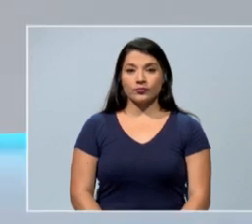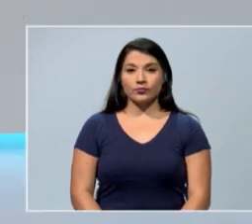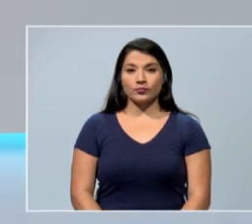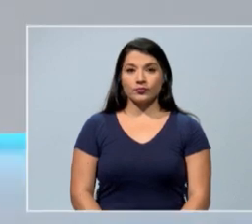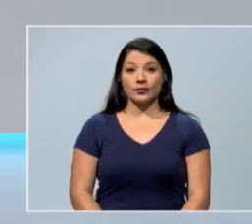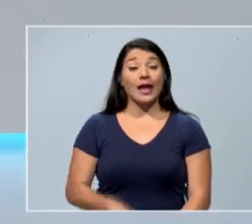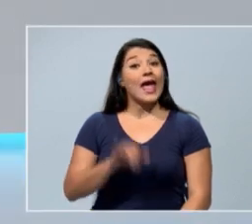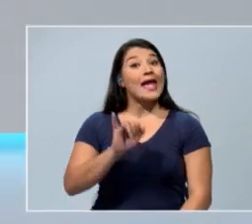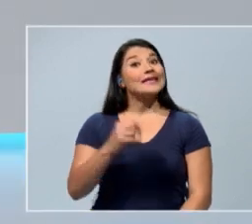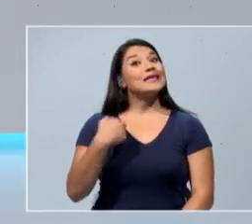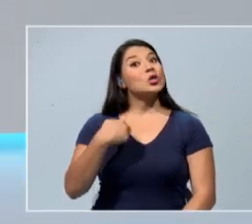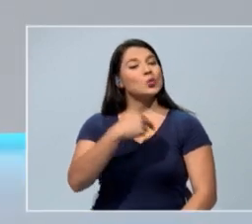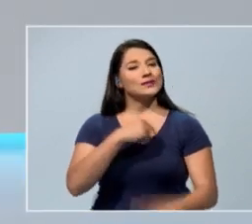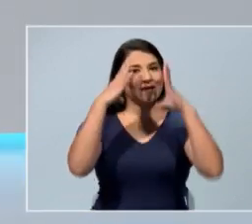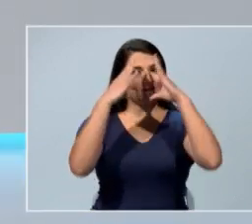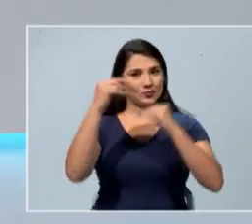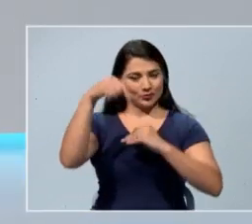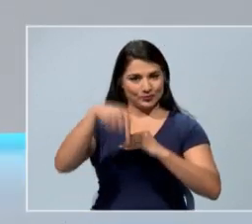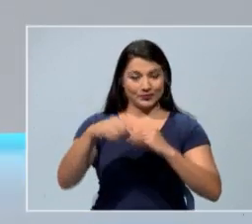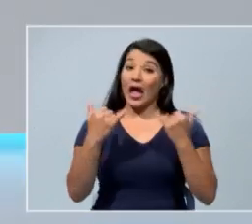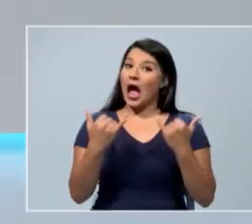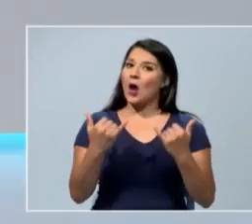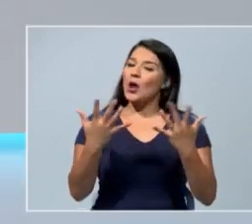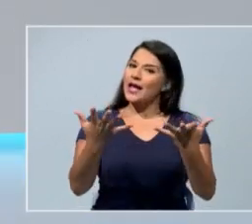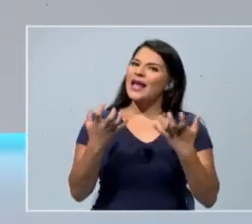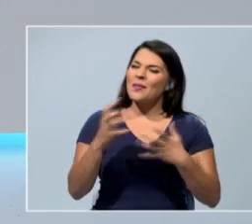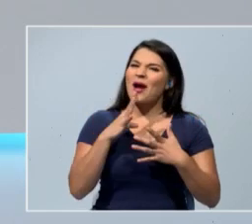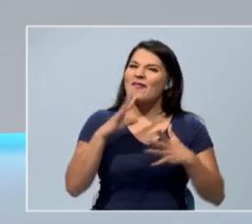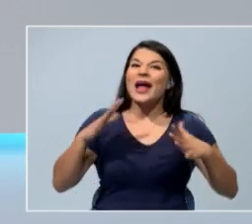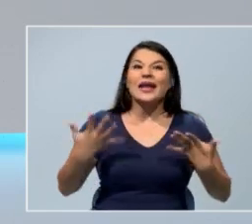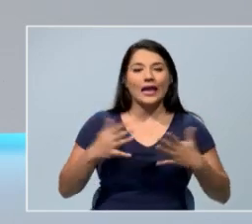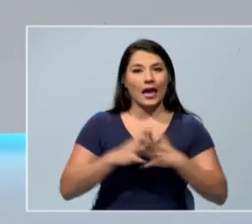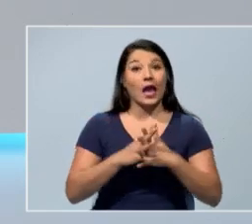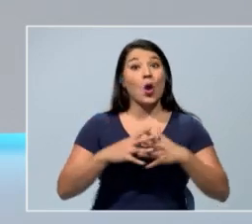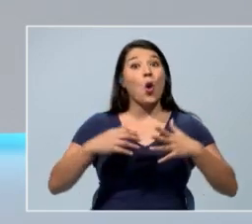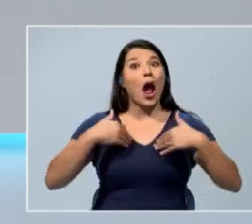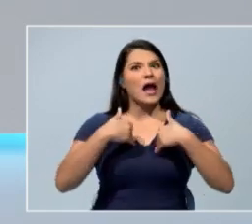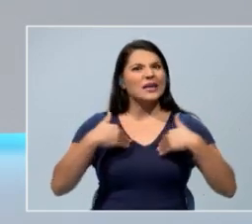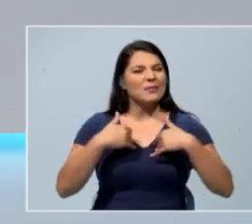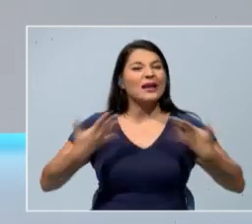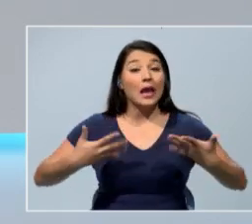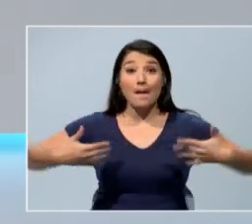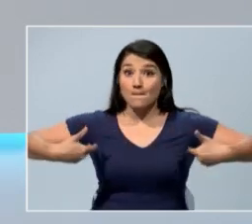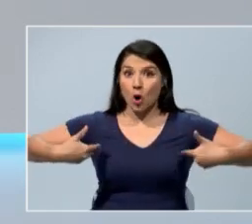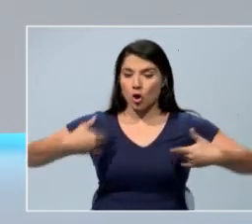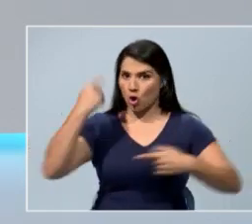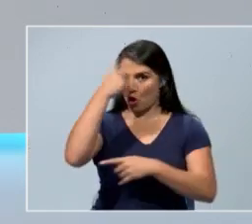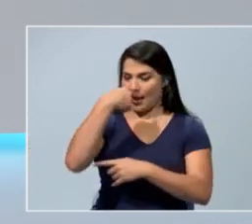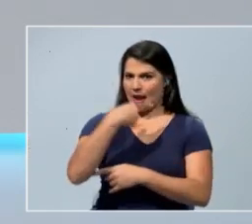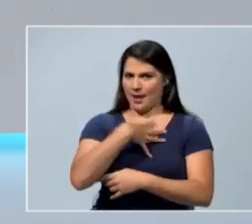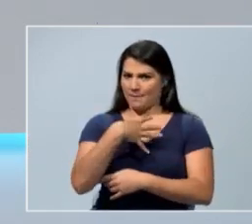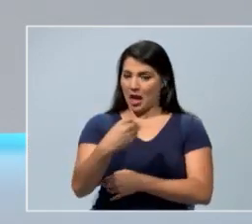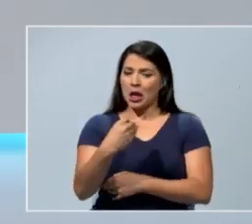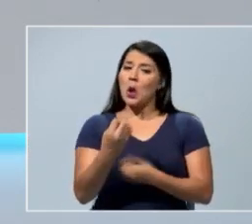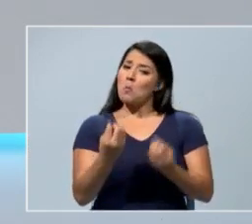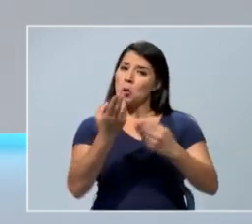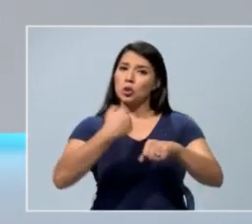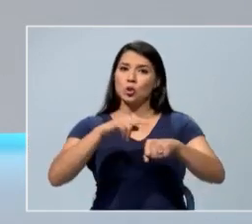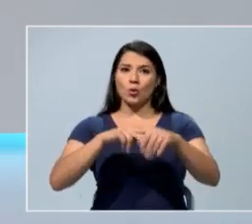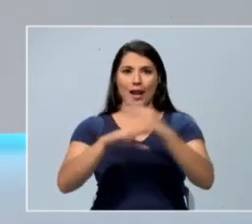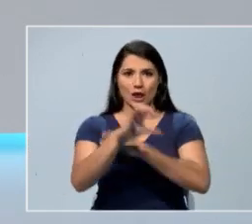Este fue nuestro dato del día. Ahora les vamos a hablar del mono cariblanco, que es una especie muy común en Costa Rica